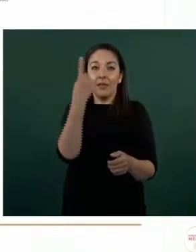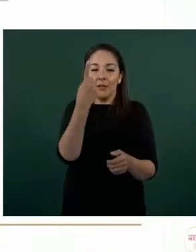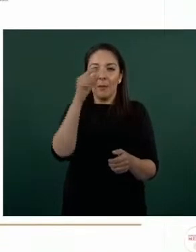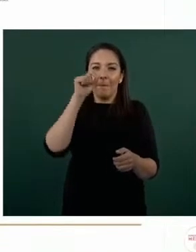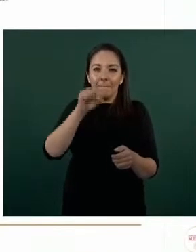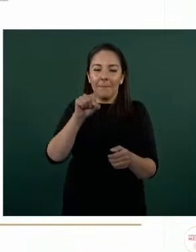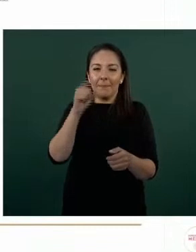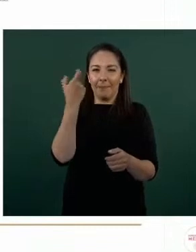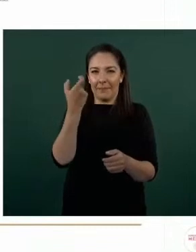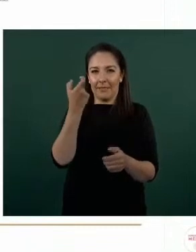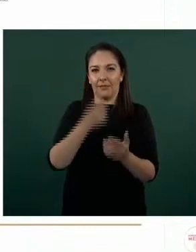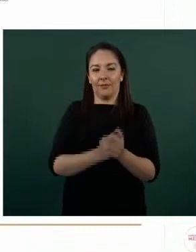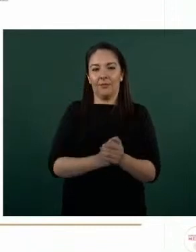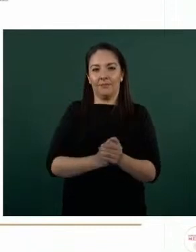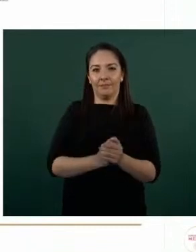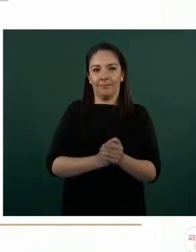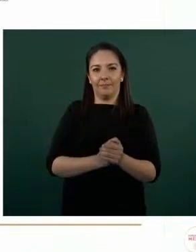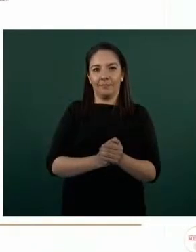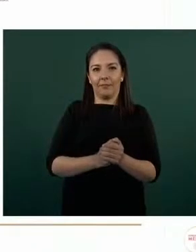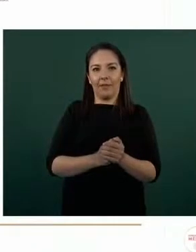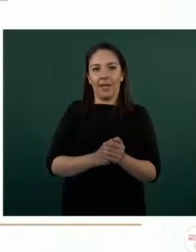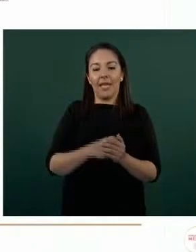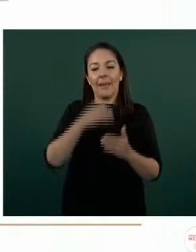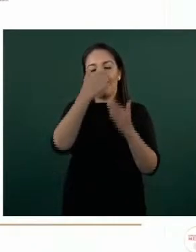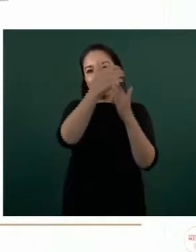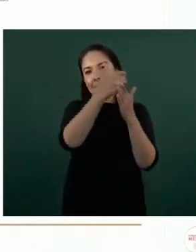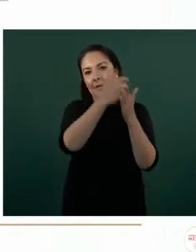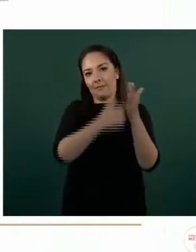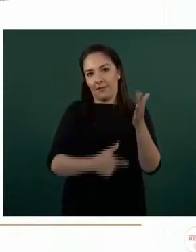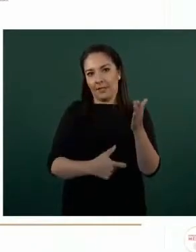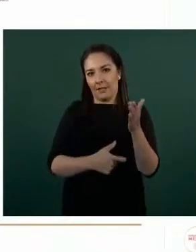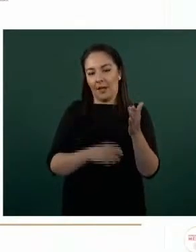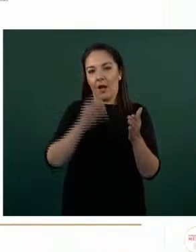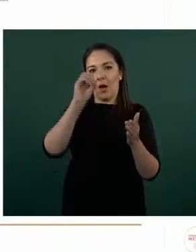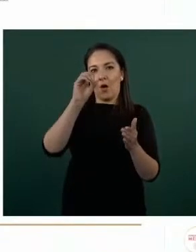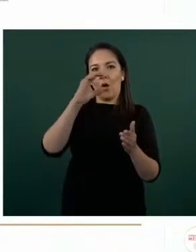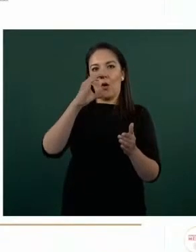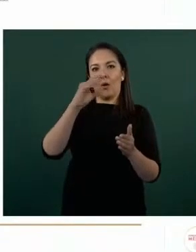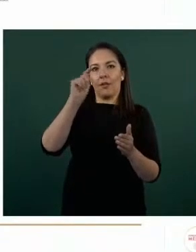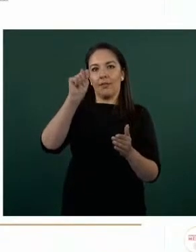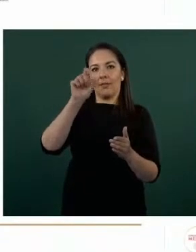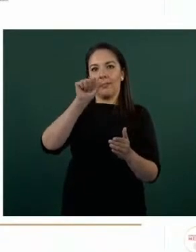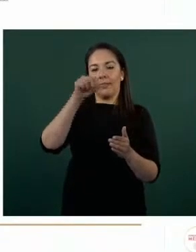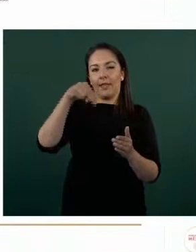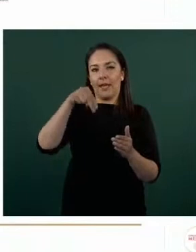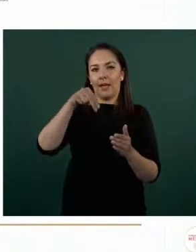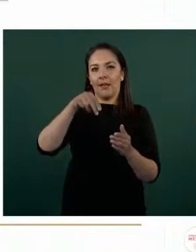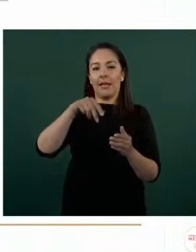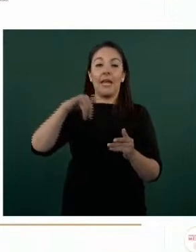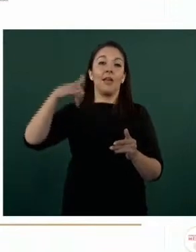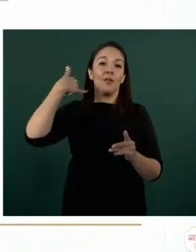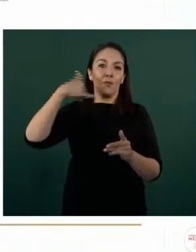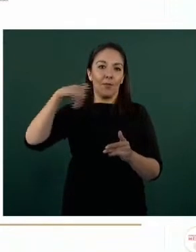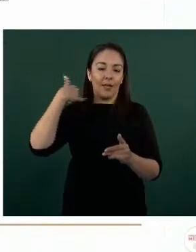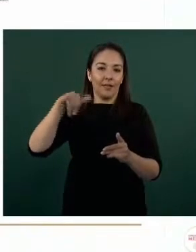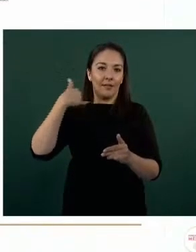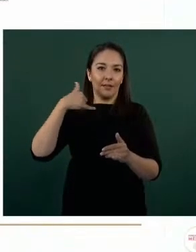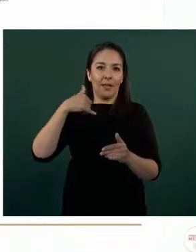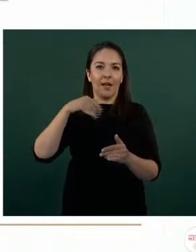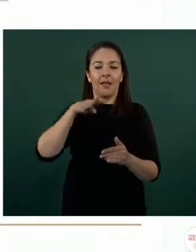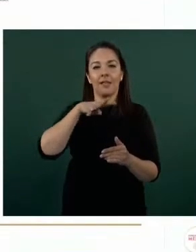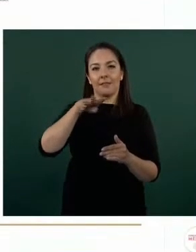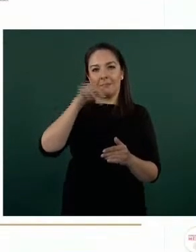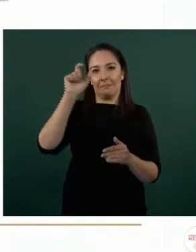69 centavos. Mientras que la más económica es Octán, en Mérida, Yucatán, a 19 pesos